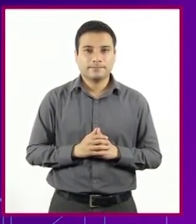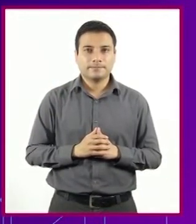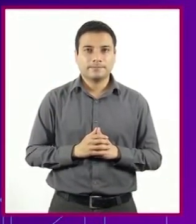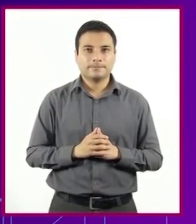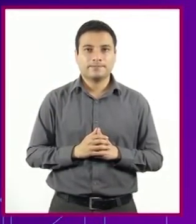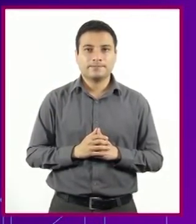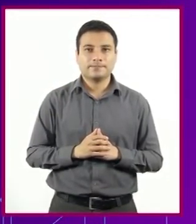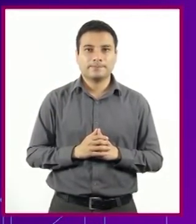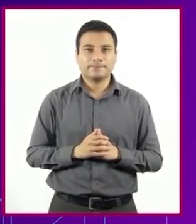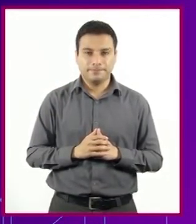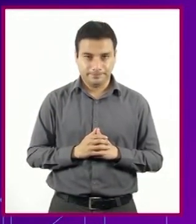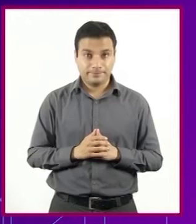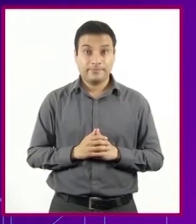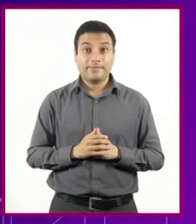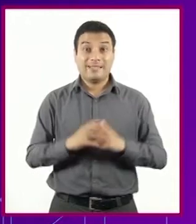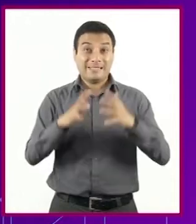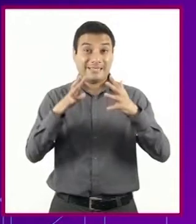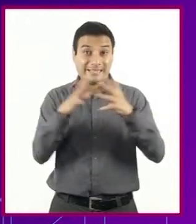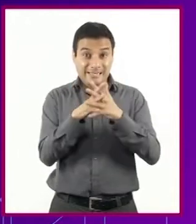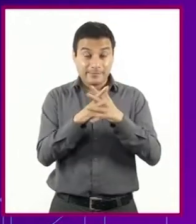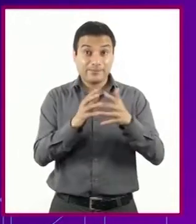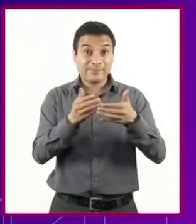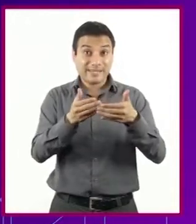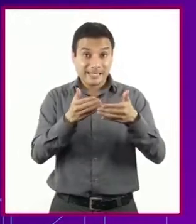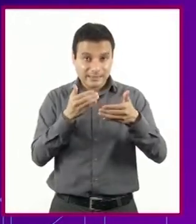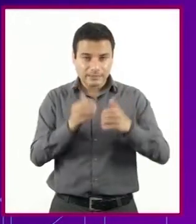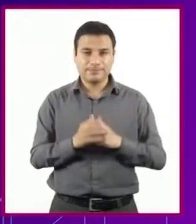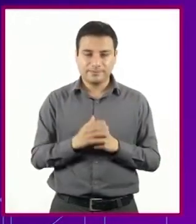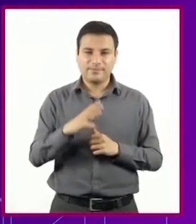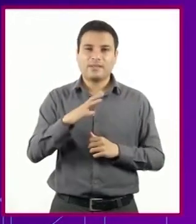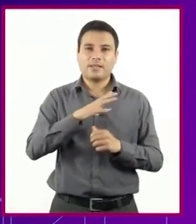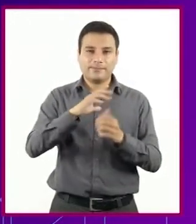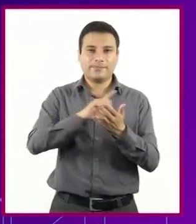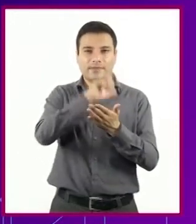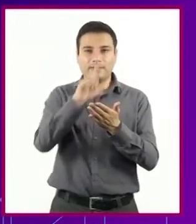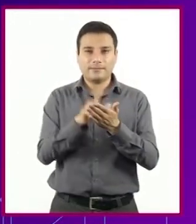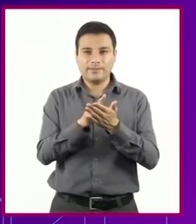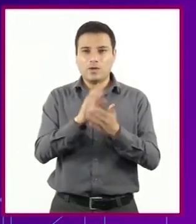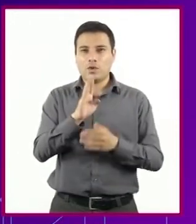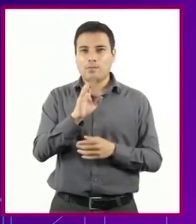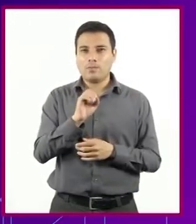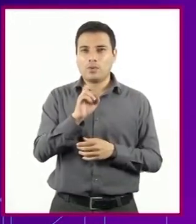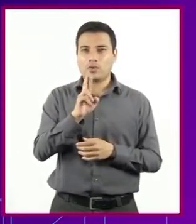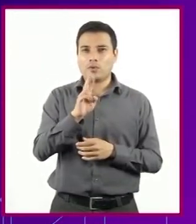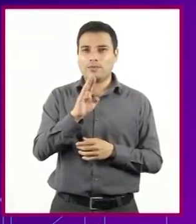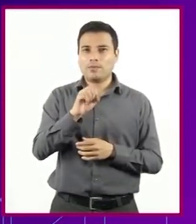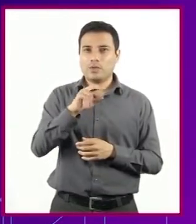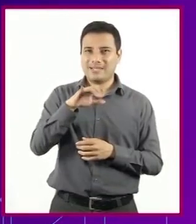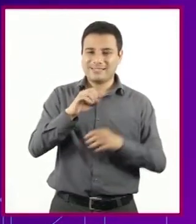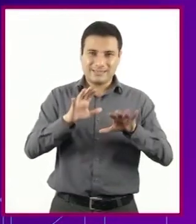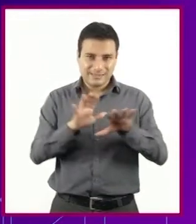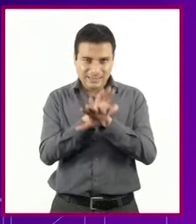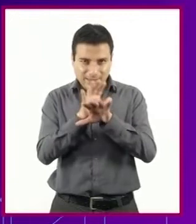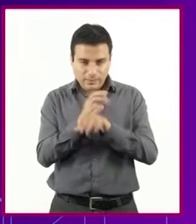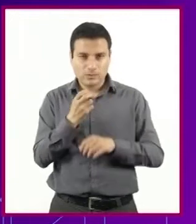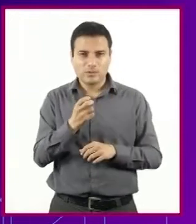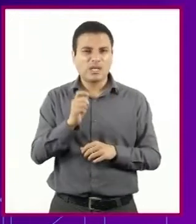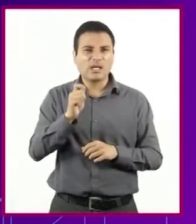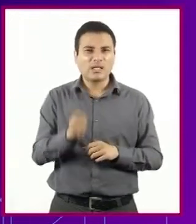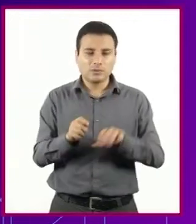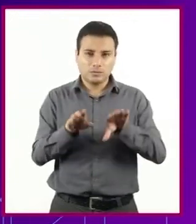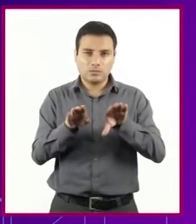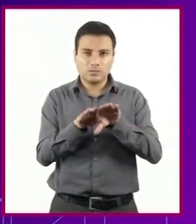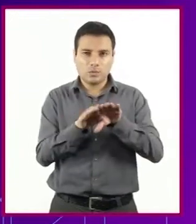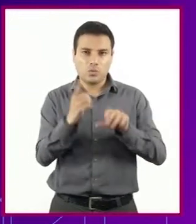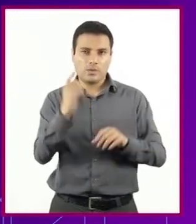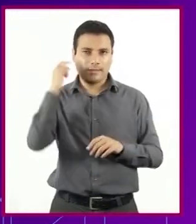Un antecedente de la independencia fue la aplicación de las reformas borbónicas, cuya finalidad era centralizar aún más el poder